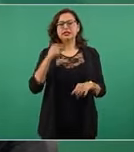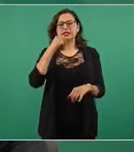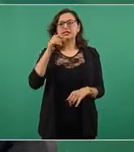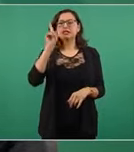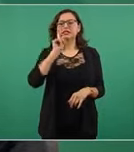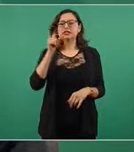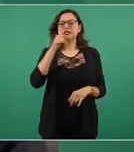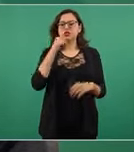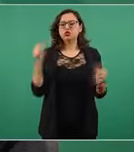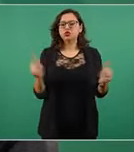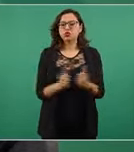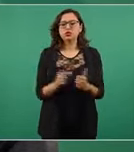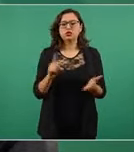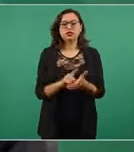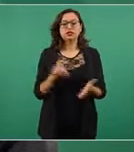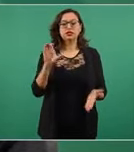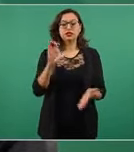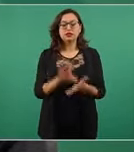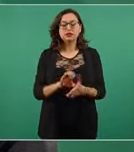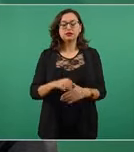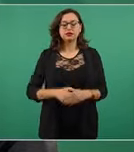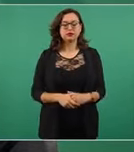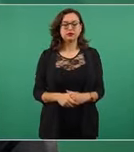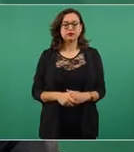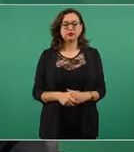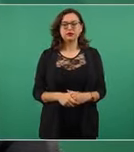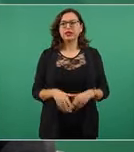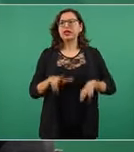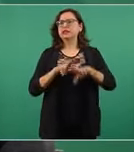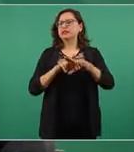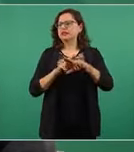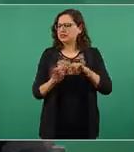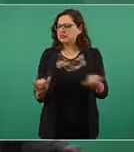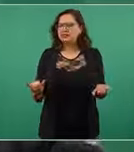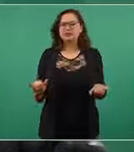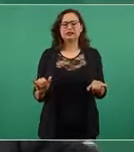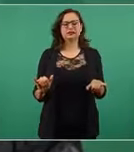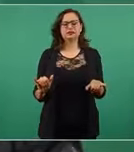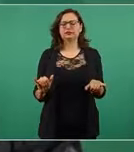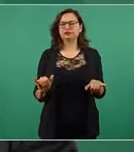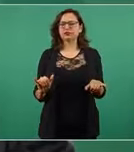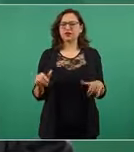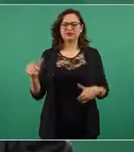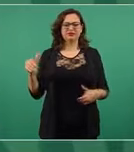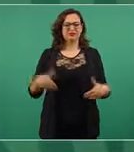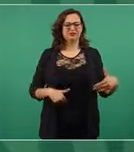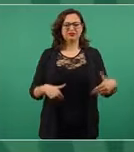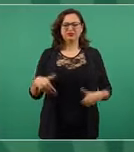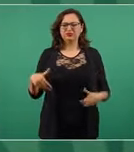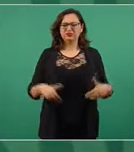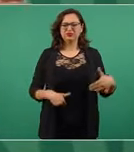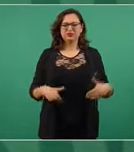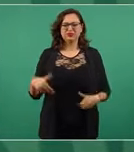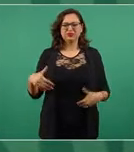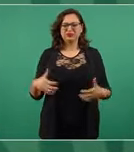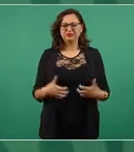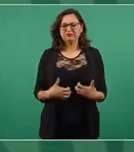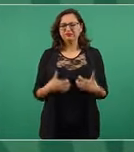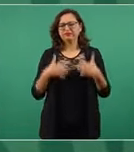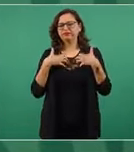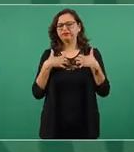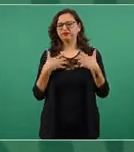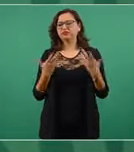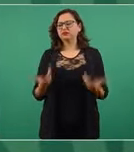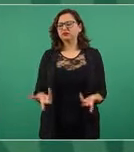y niños con discapacidad, y en contra, les molesta que la atención médica y